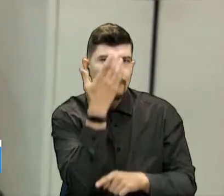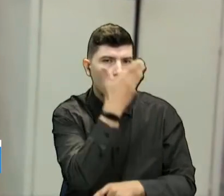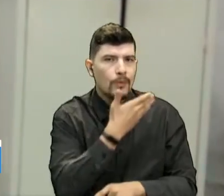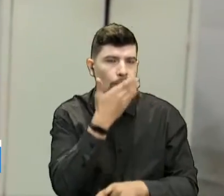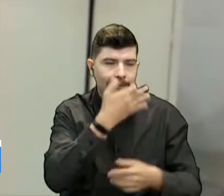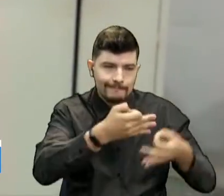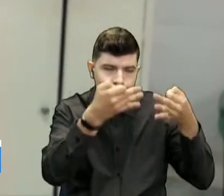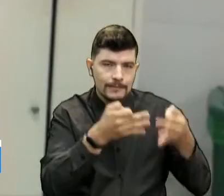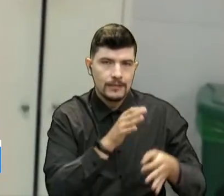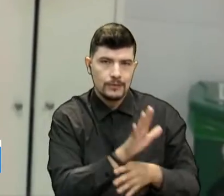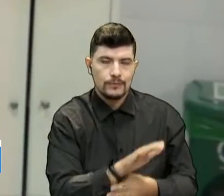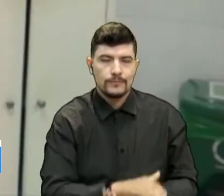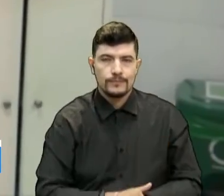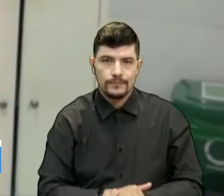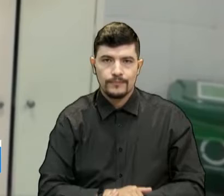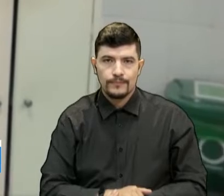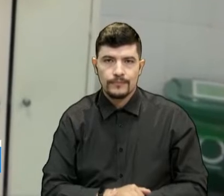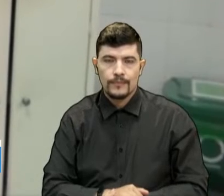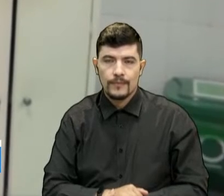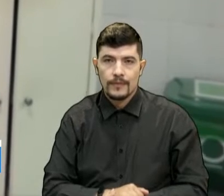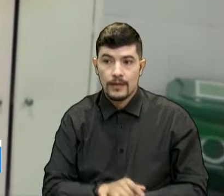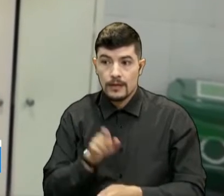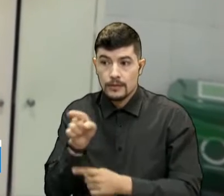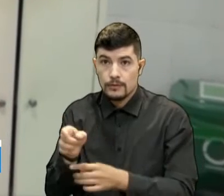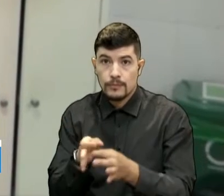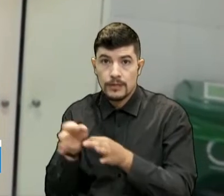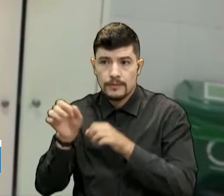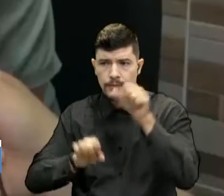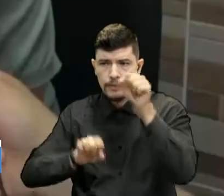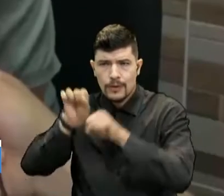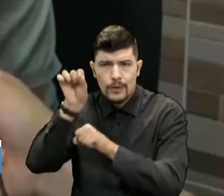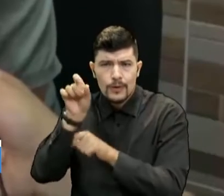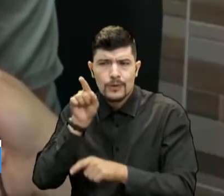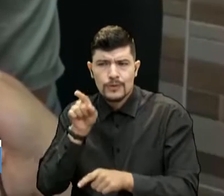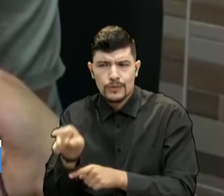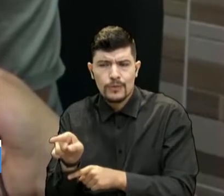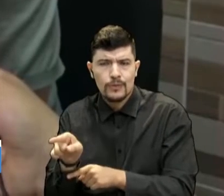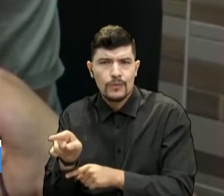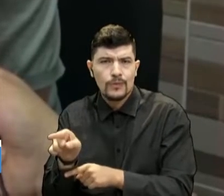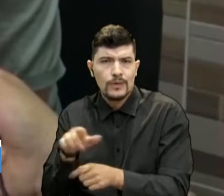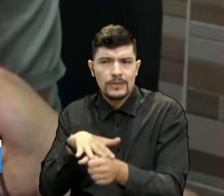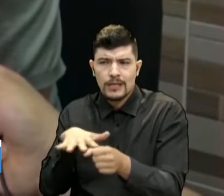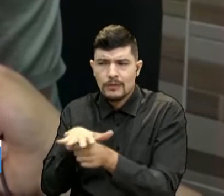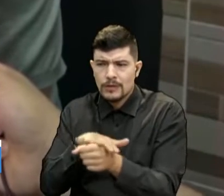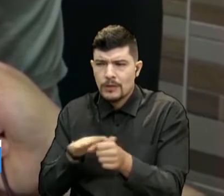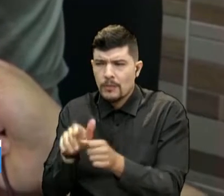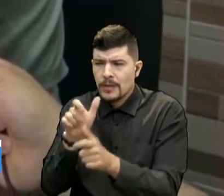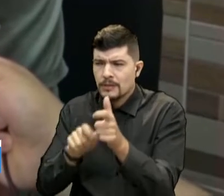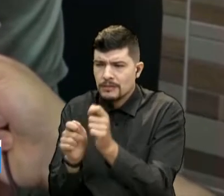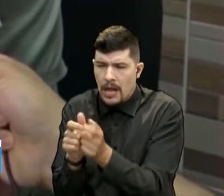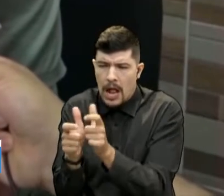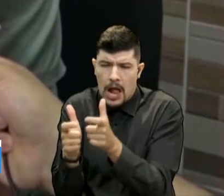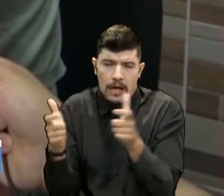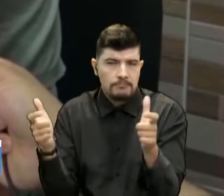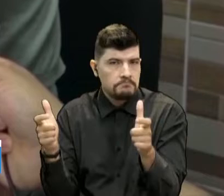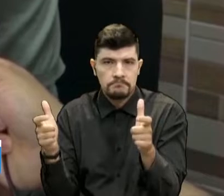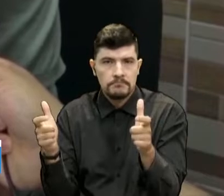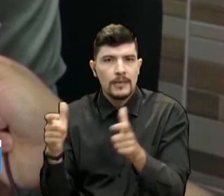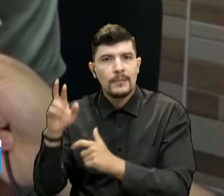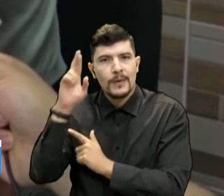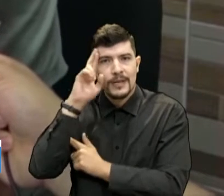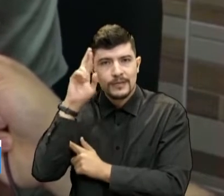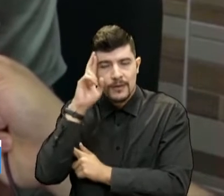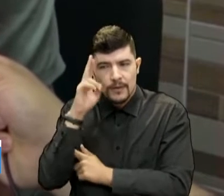hoy va en el socorro y una ventaja gigante y es que los casos siempre han sido aislados nunca han habido conglomerados de casos lo cual ha llevado a que sea